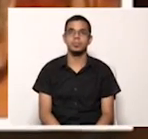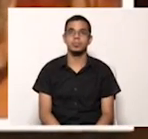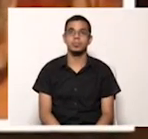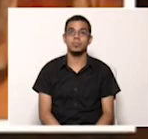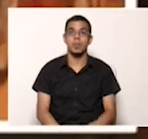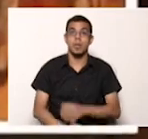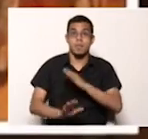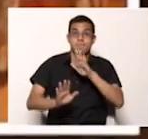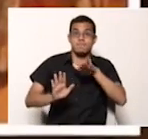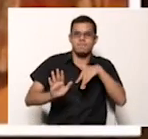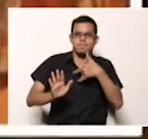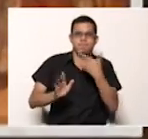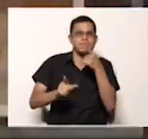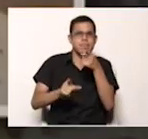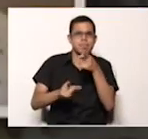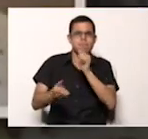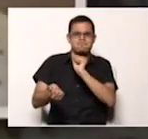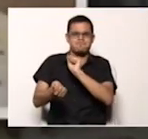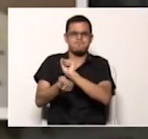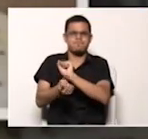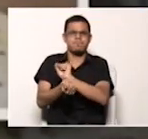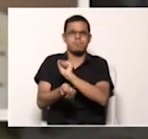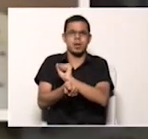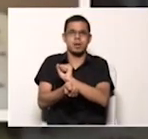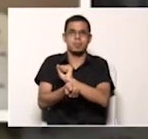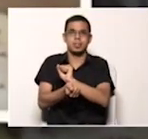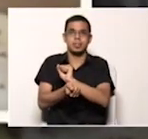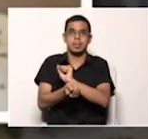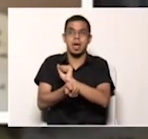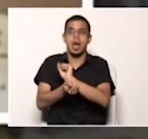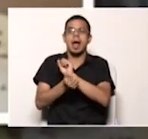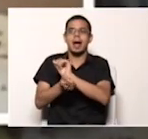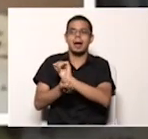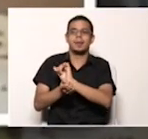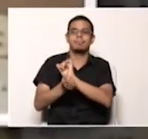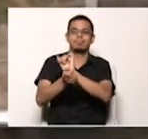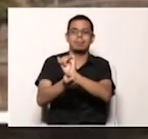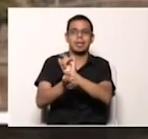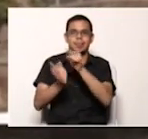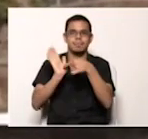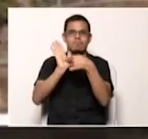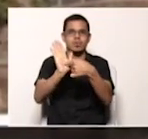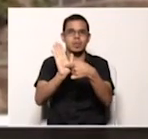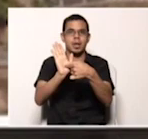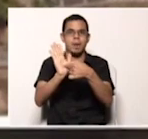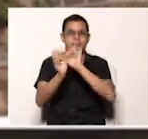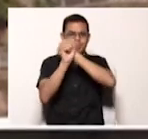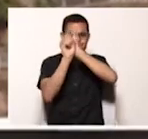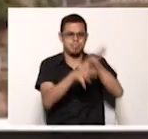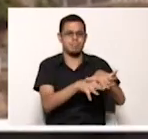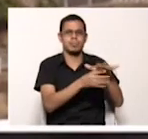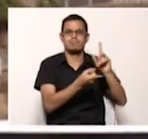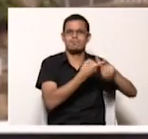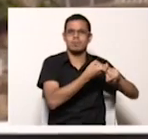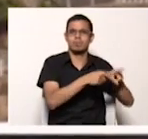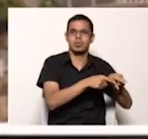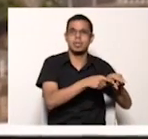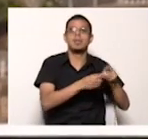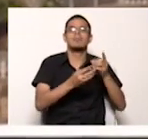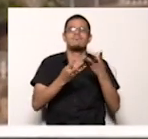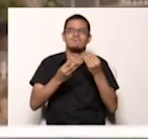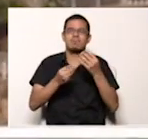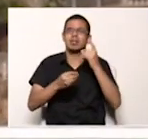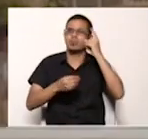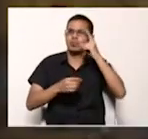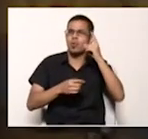Fue arrestada por los realistas, quienes pretendieron usarla para conseguir la redención de su esposo. Pasó mucho tiempo prisionera del